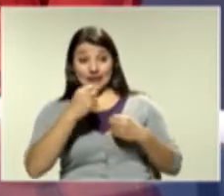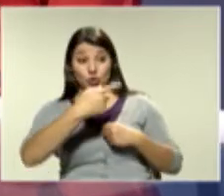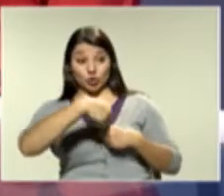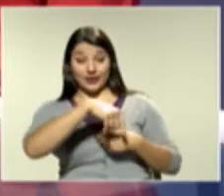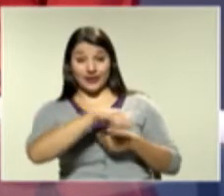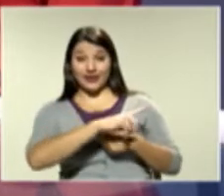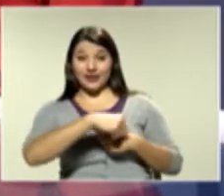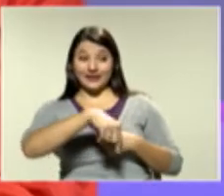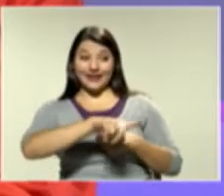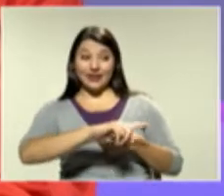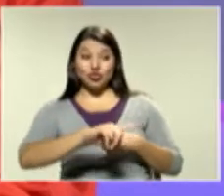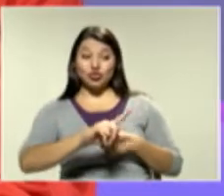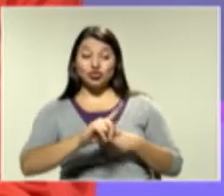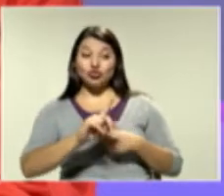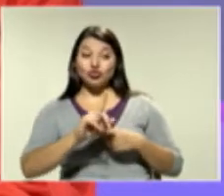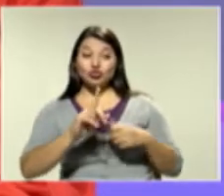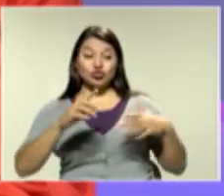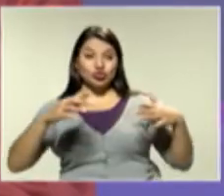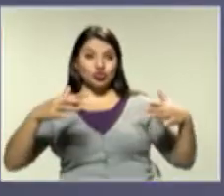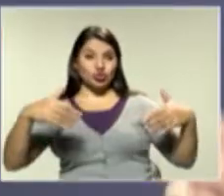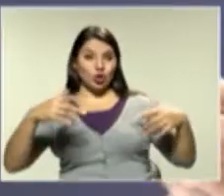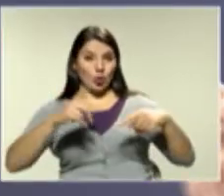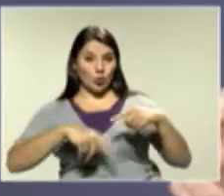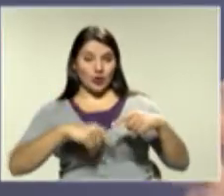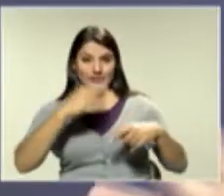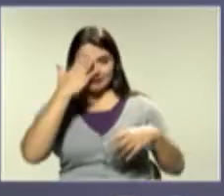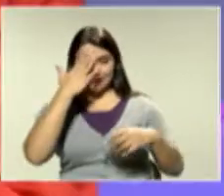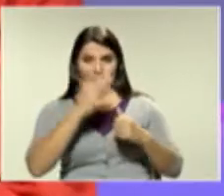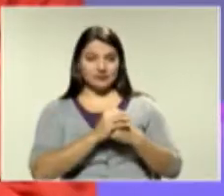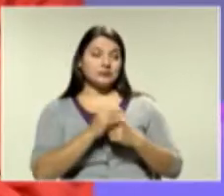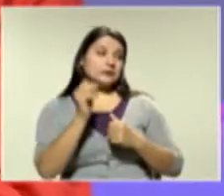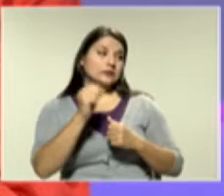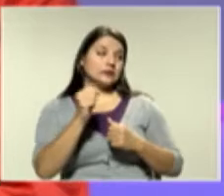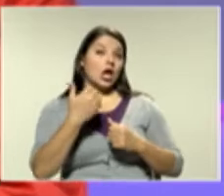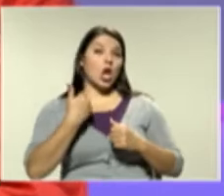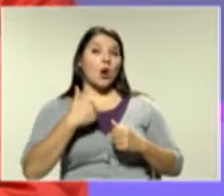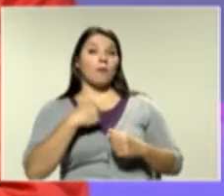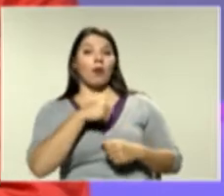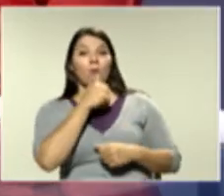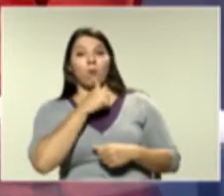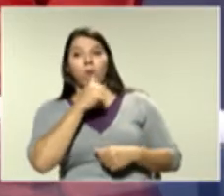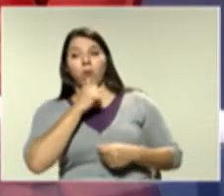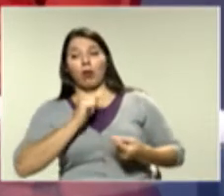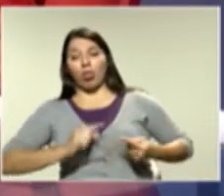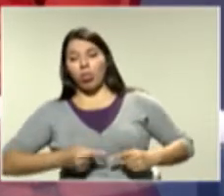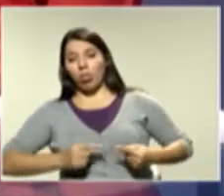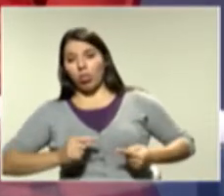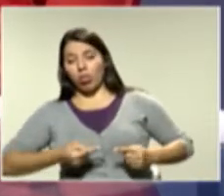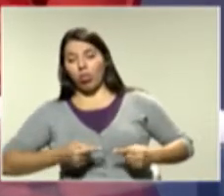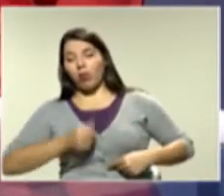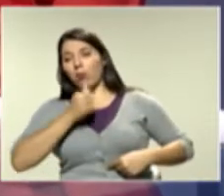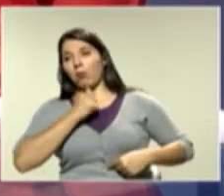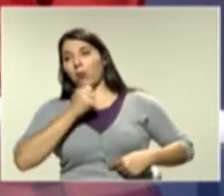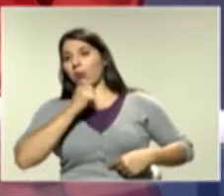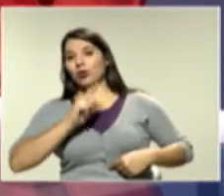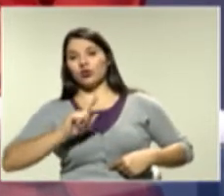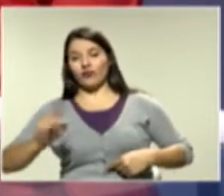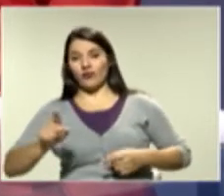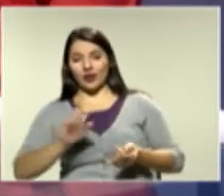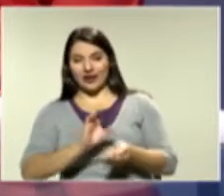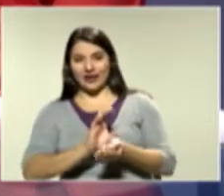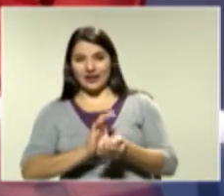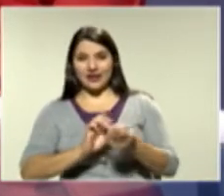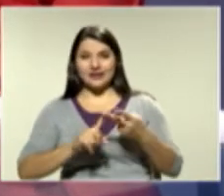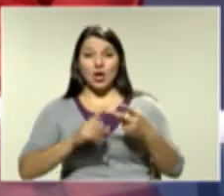desconocidas. Son desconocidas, sí. El señor se aguantó el dolor de panza, se aguantó el dolor de panza, las náuseas,